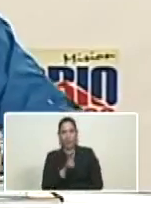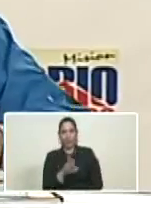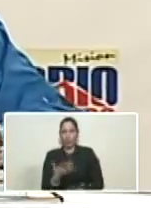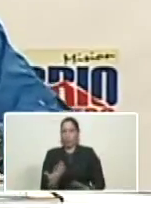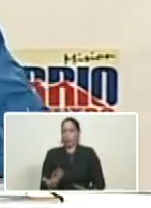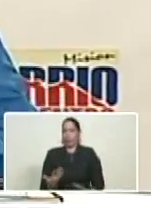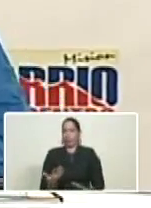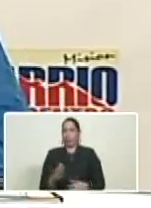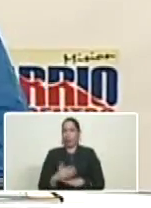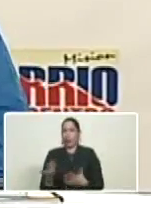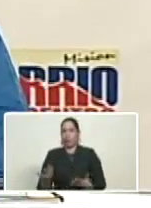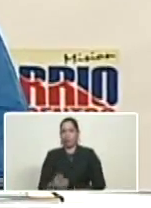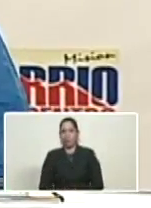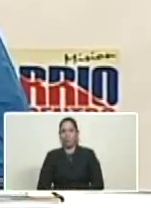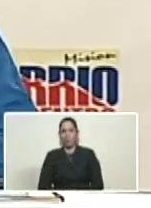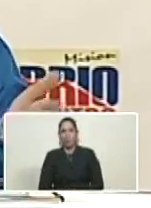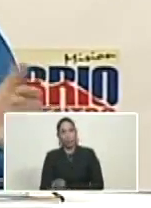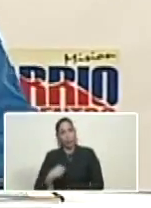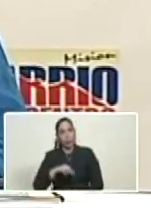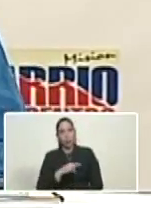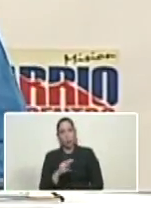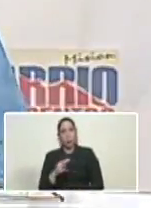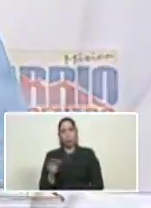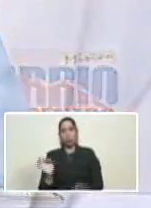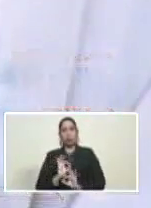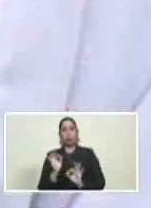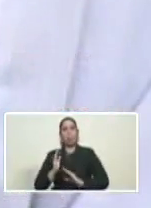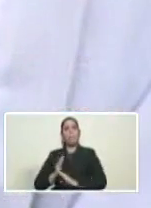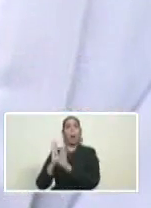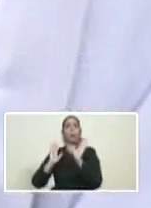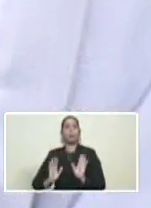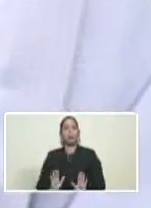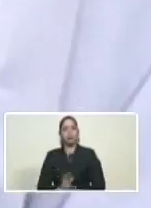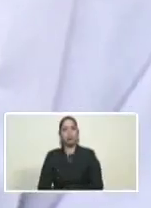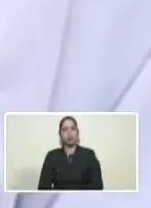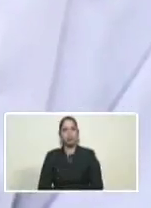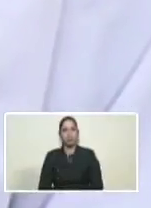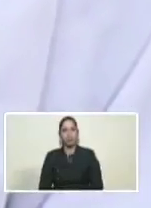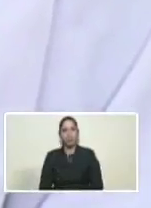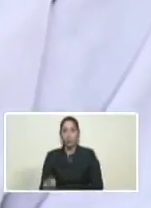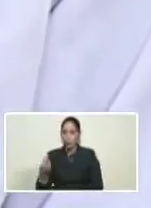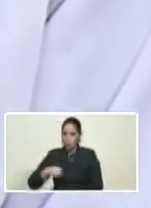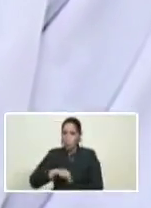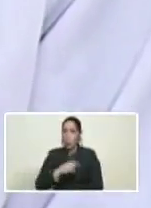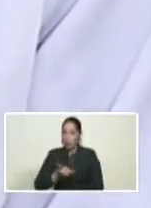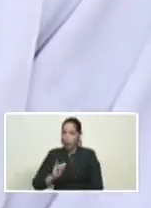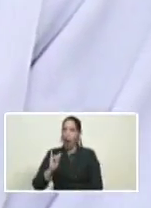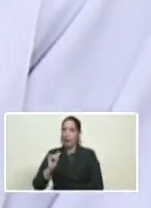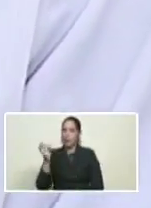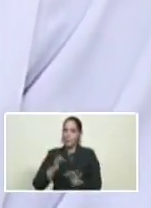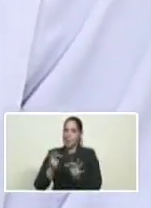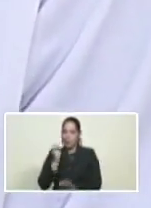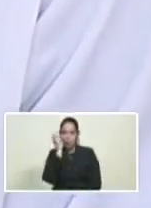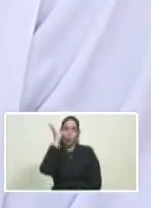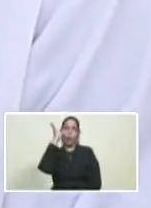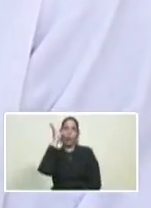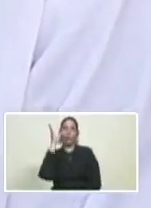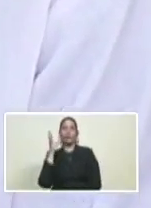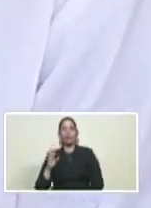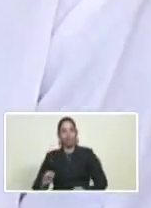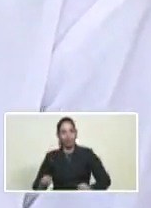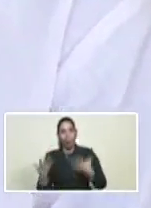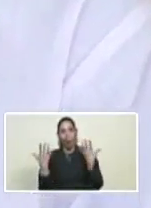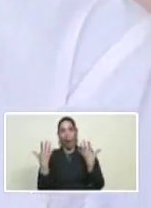Pero nosotros nadie nos para. Para eso tenemos el Petro. Y con el Petro hemos logrado